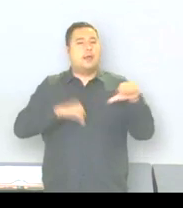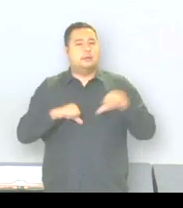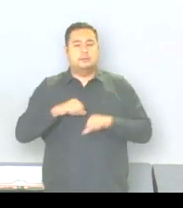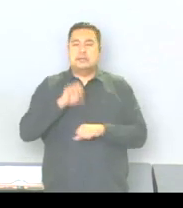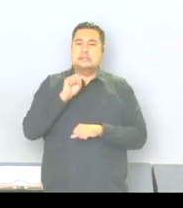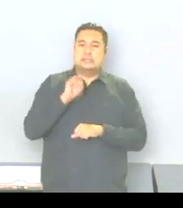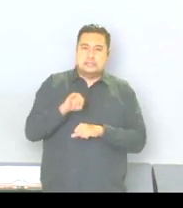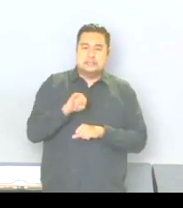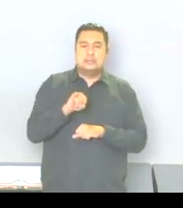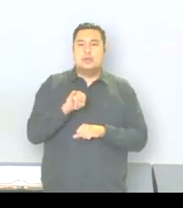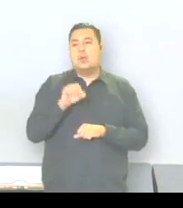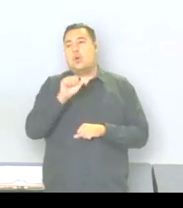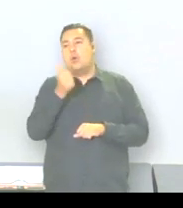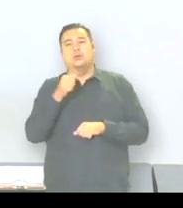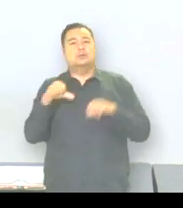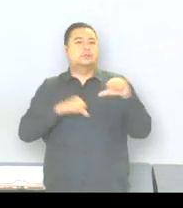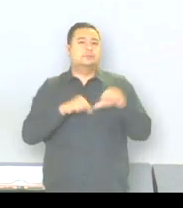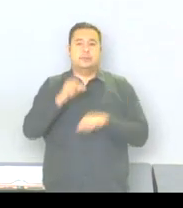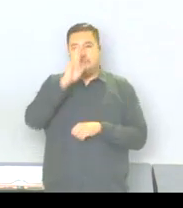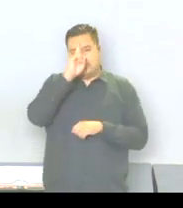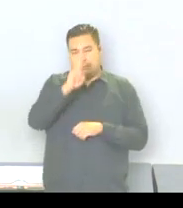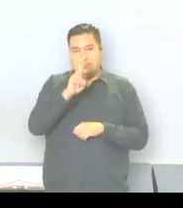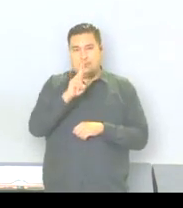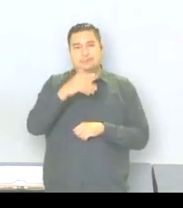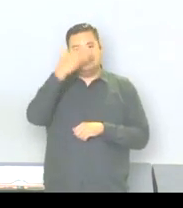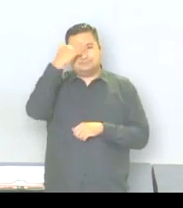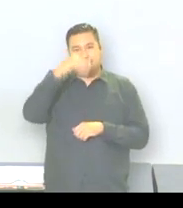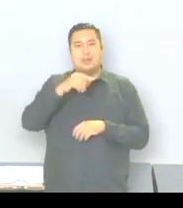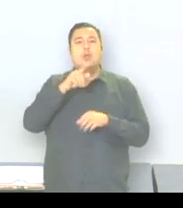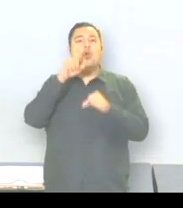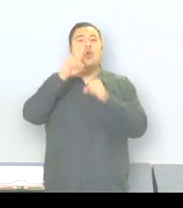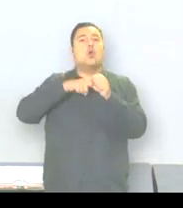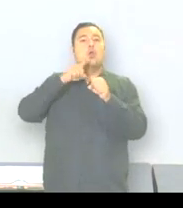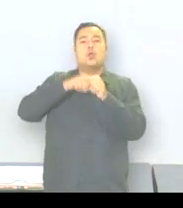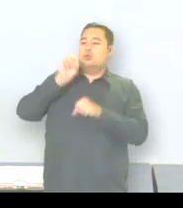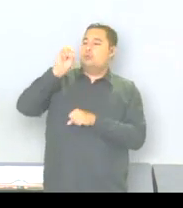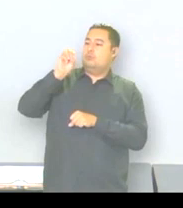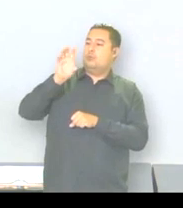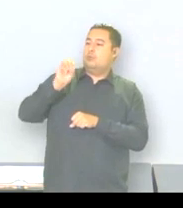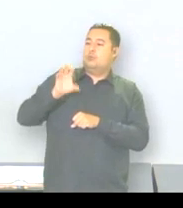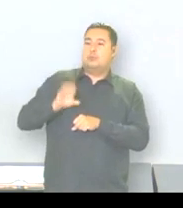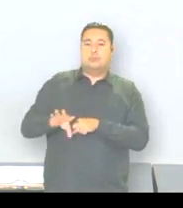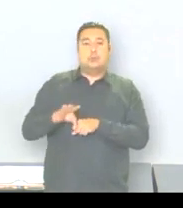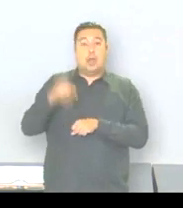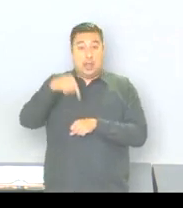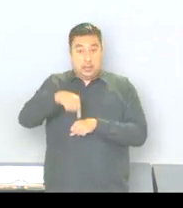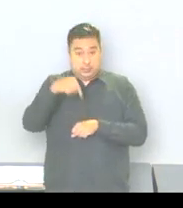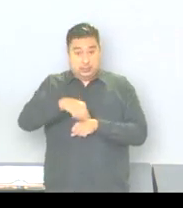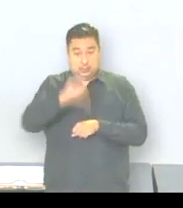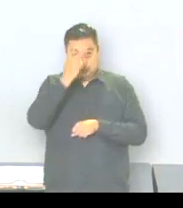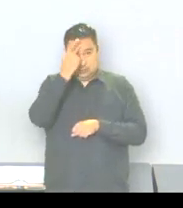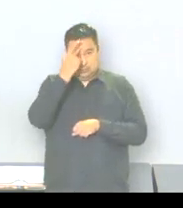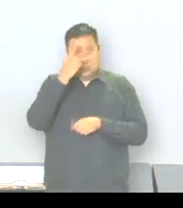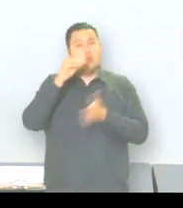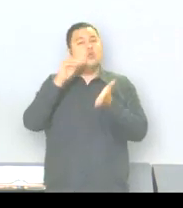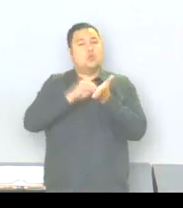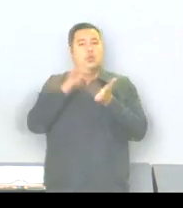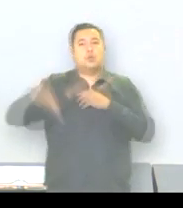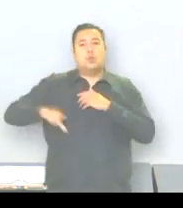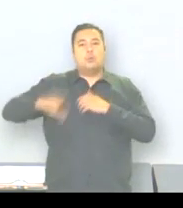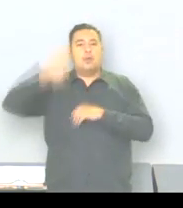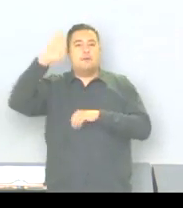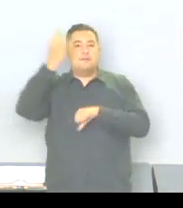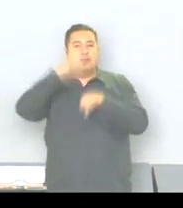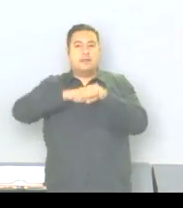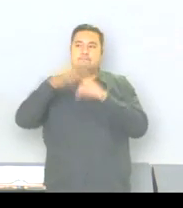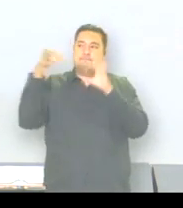qué actividades no podemos hacer, según el semáforo de riesgo que se vaya presentando. En este momento seguimos en naranja toda esta semana